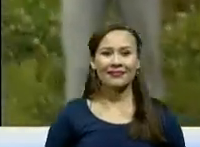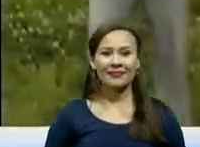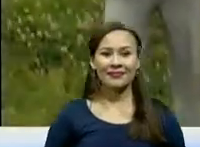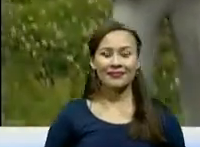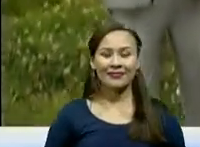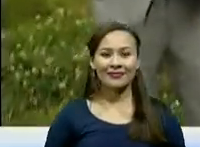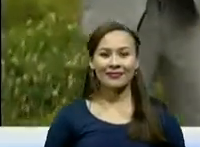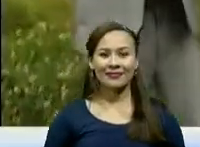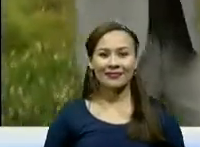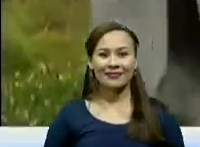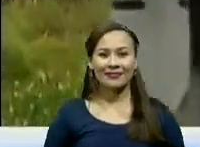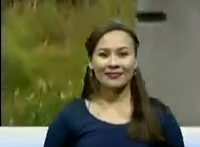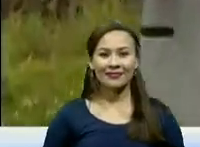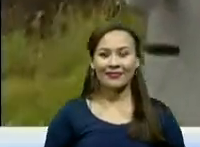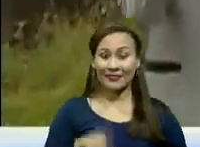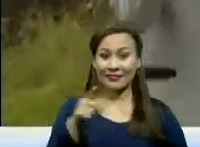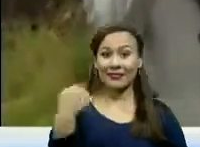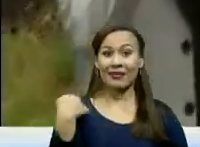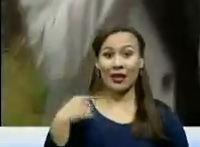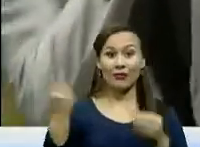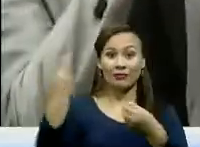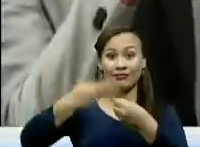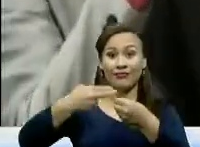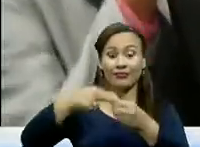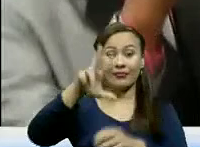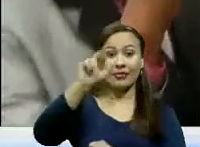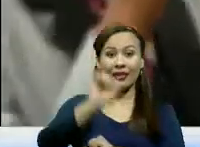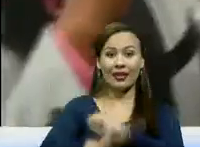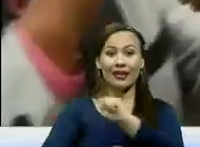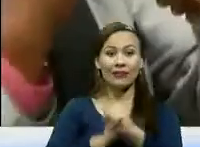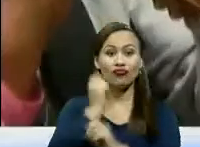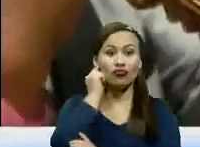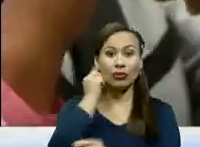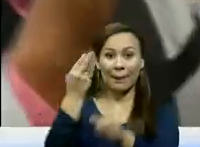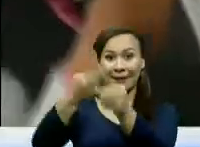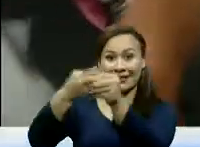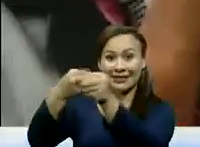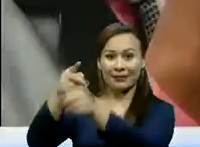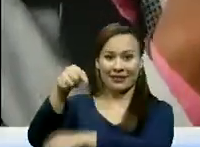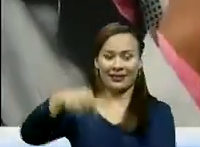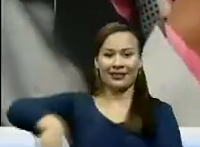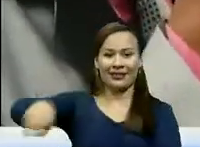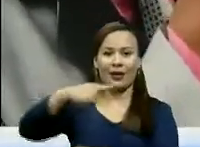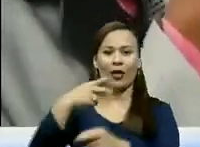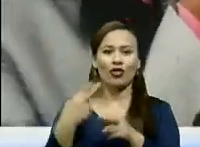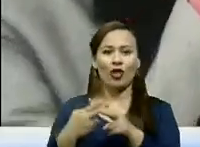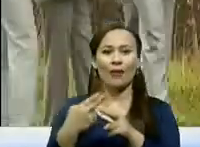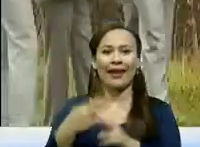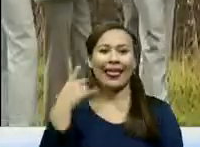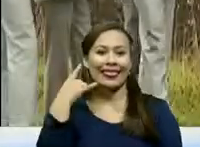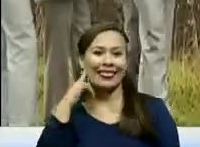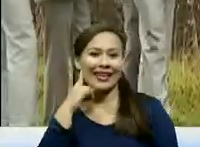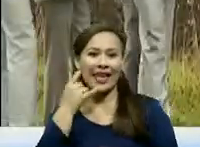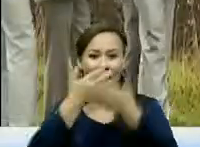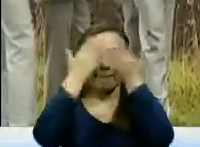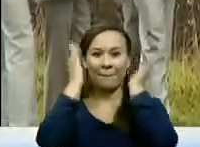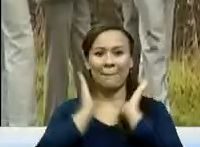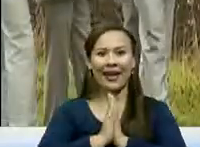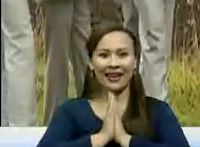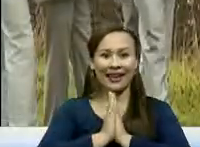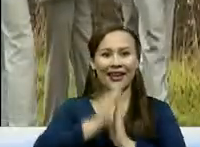La banda ya 30 años. Yo fui la que fundé con el nombre de la banda Niña María. En el